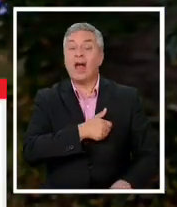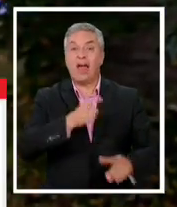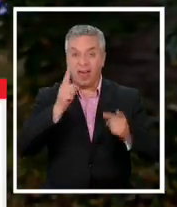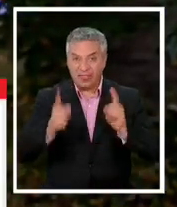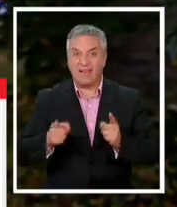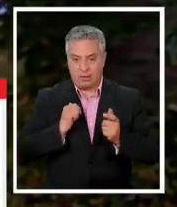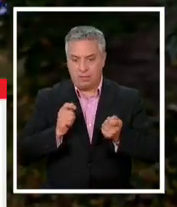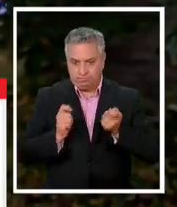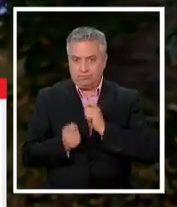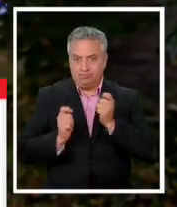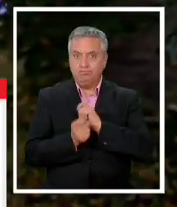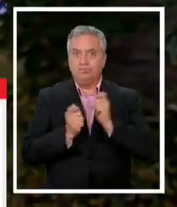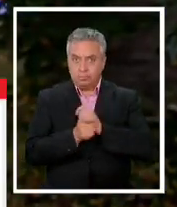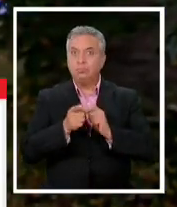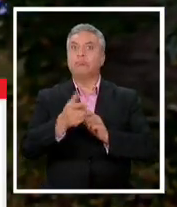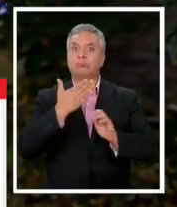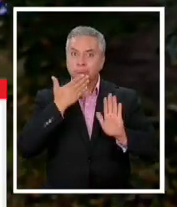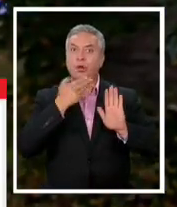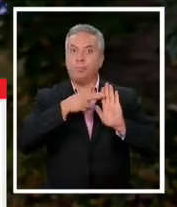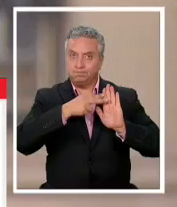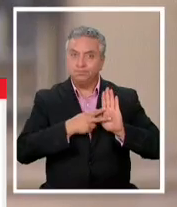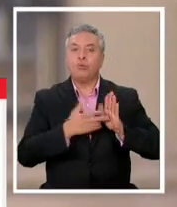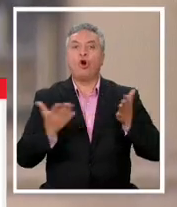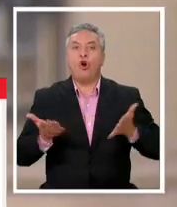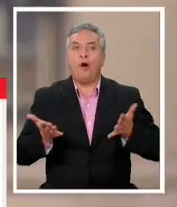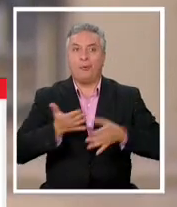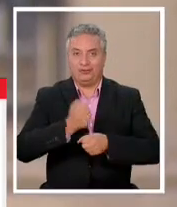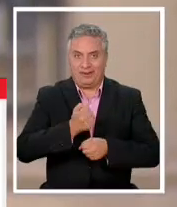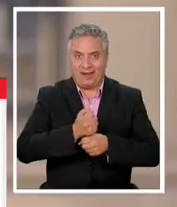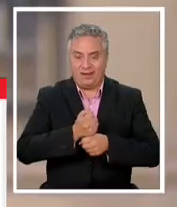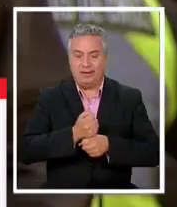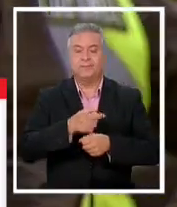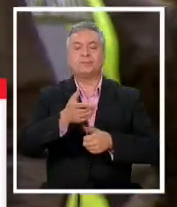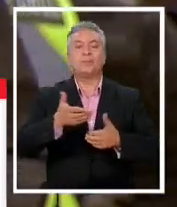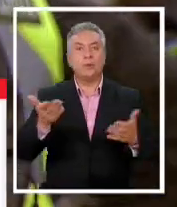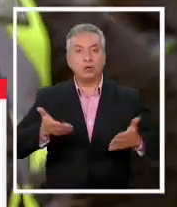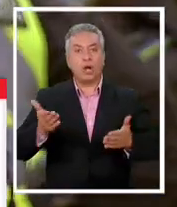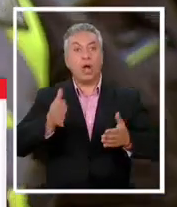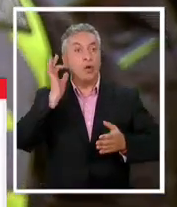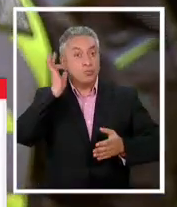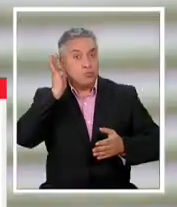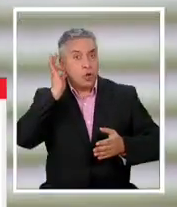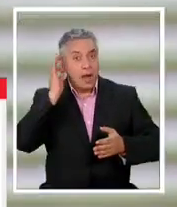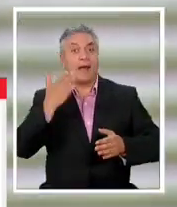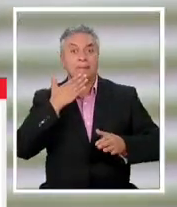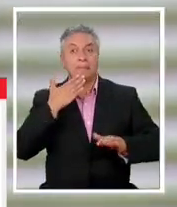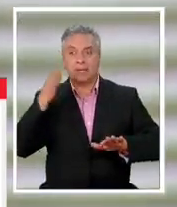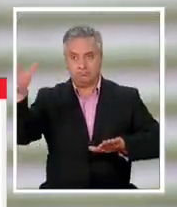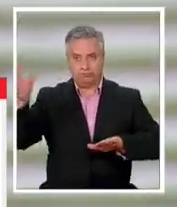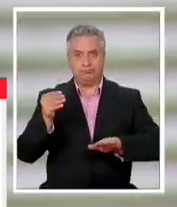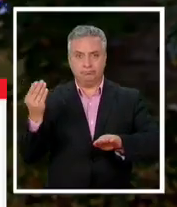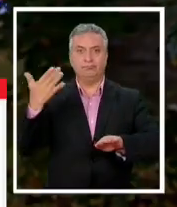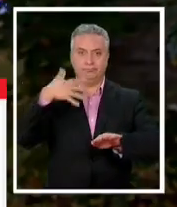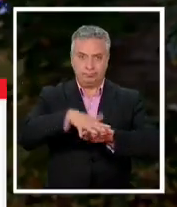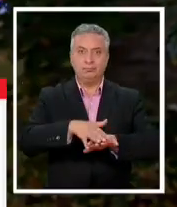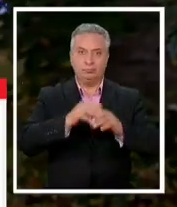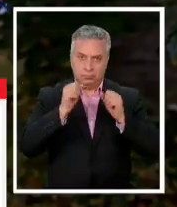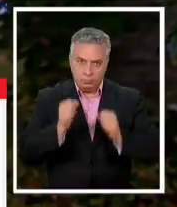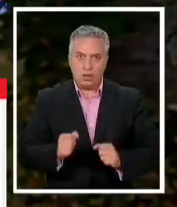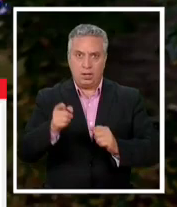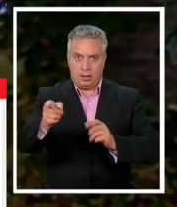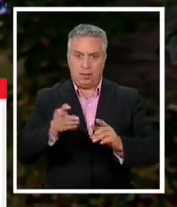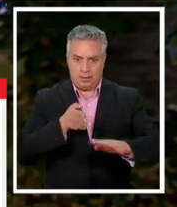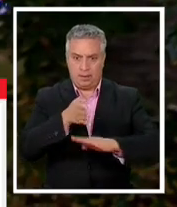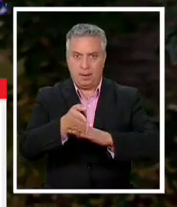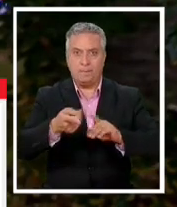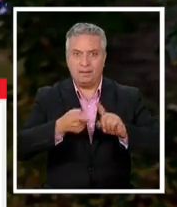procedimientos, también van a tener que adecuar la integración donde las mujeres podamos también tener participación y